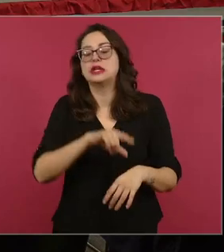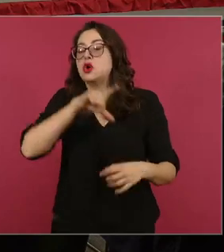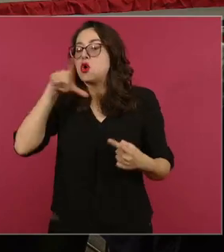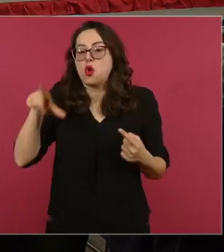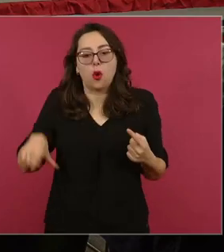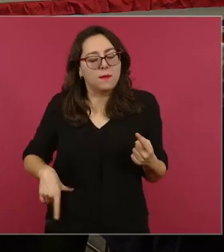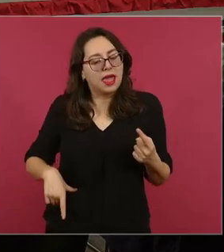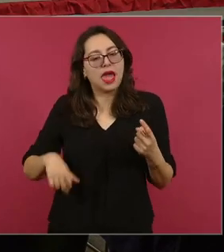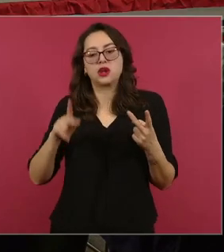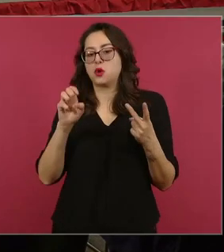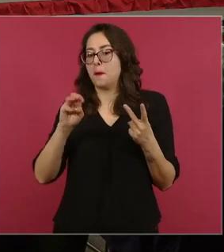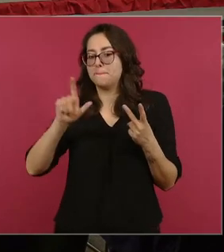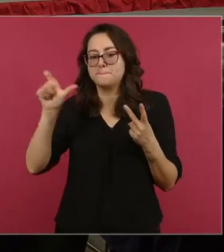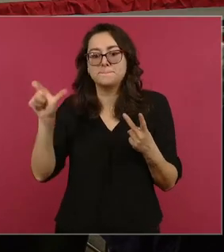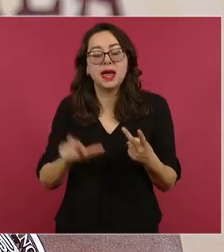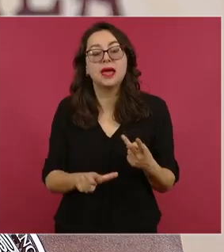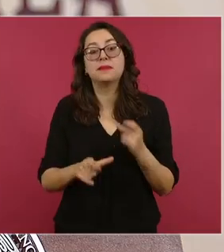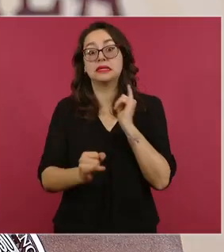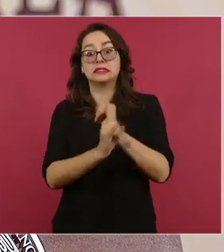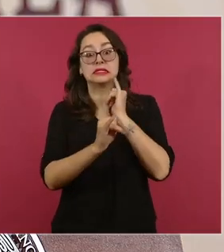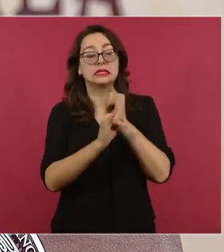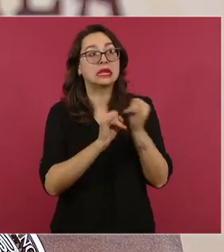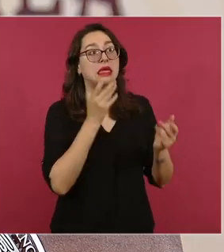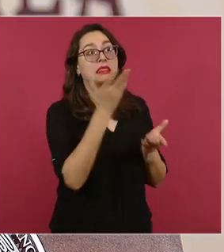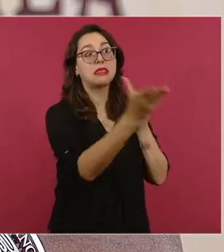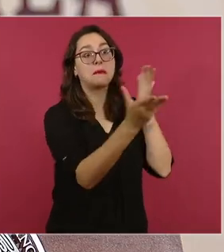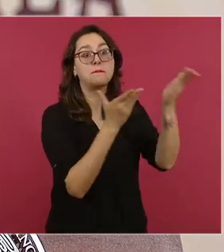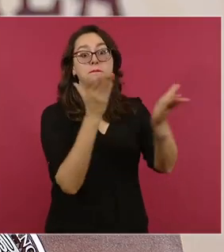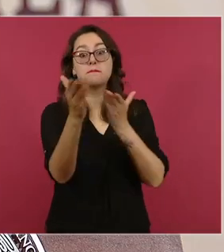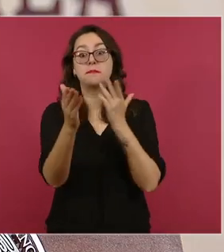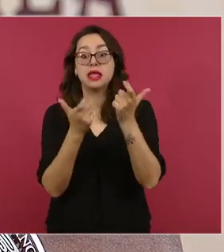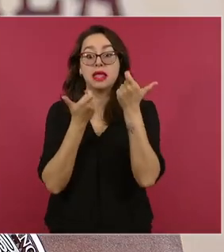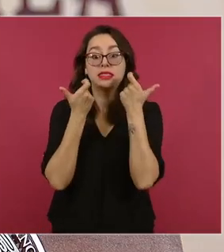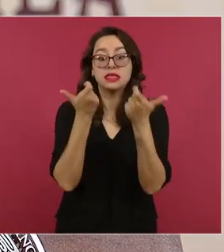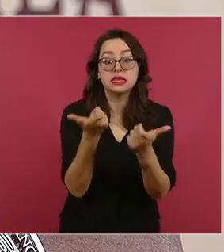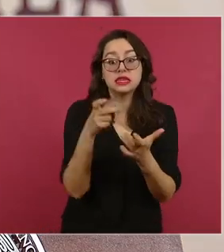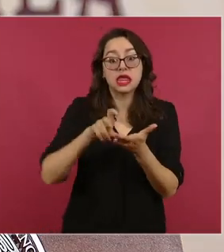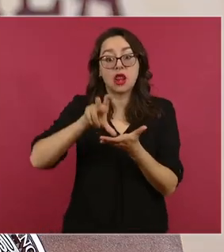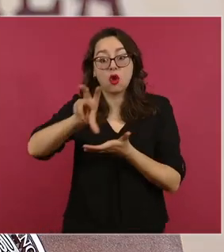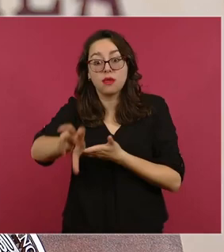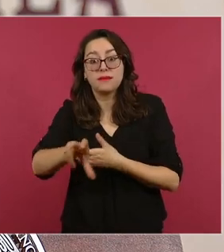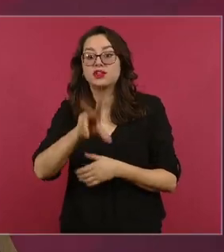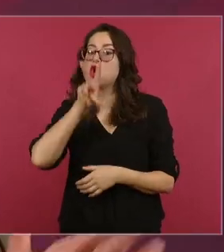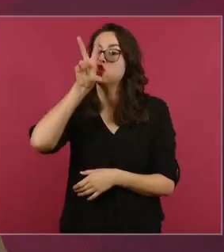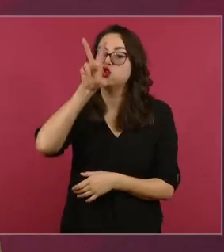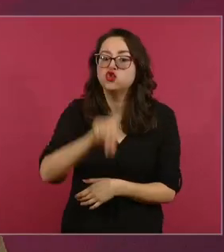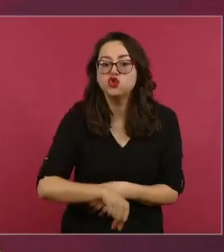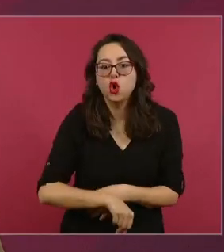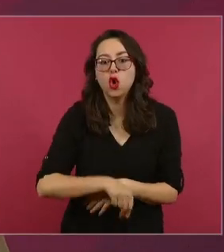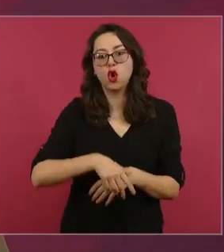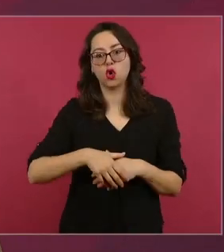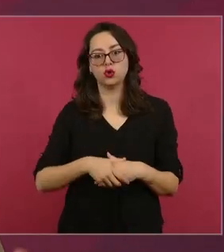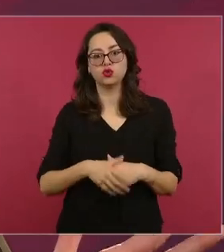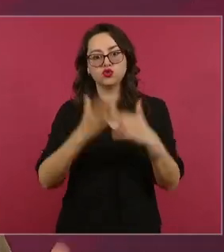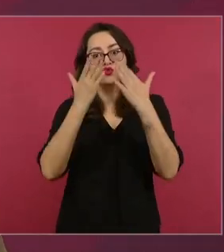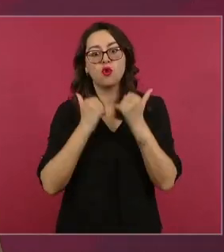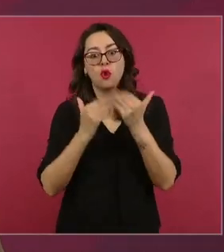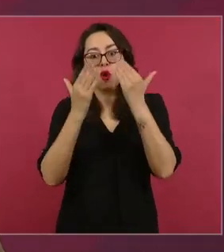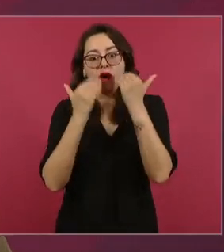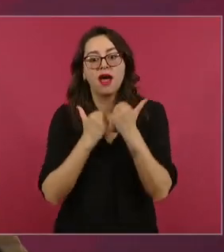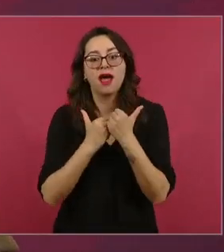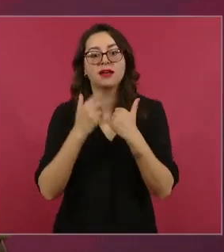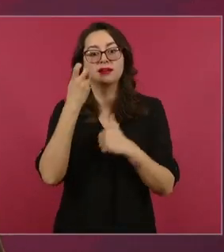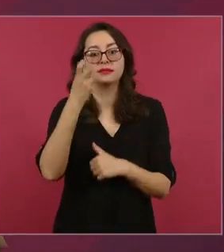ni Pemex pide dinero en internet o en otras plataformas digitales. Si alguien pide